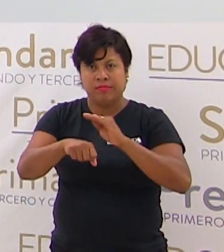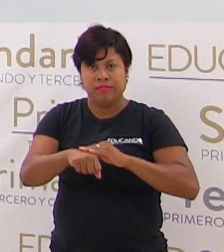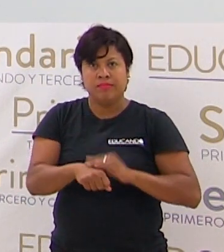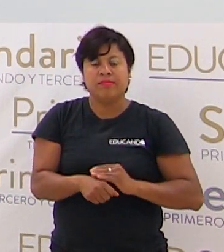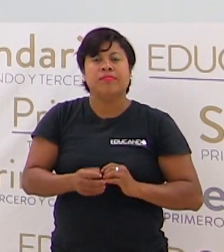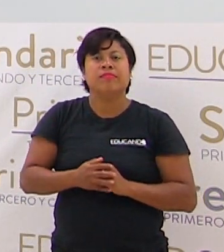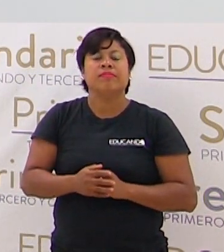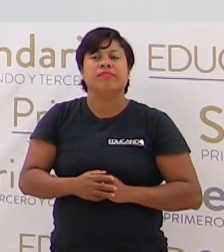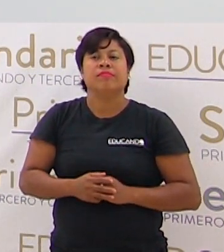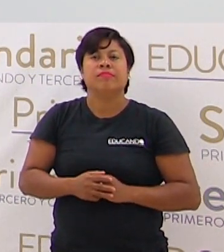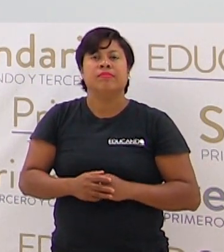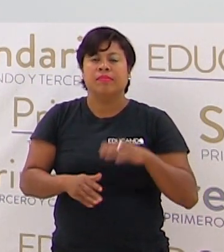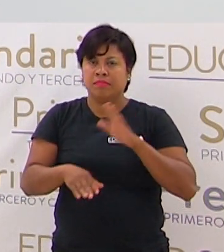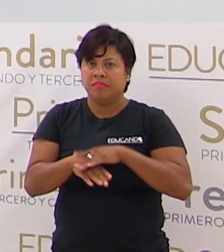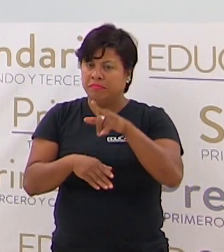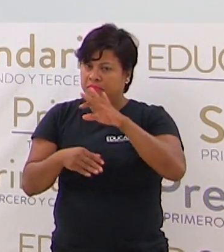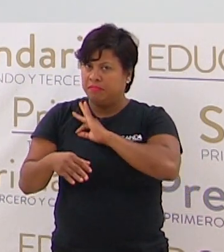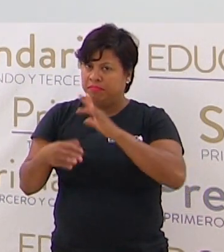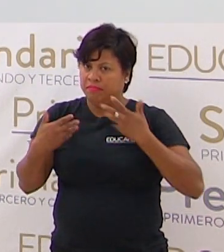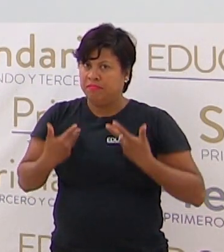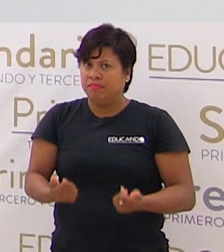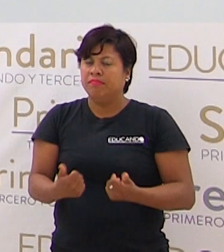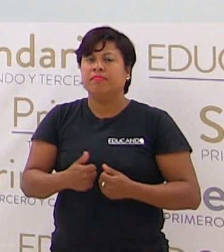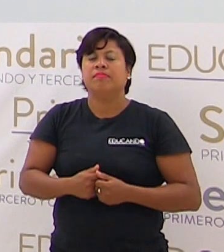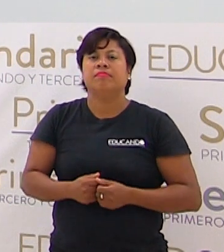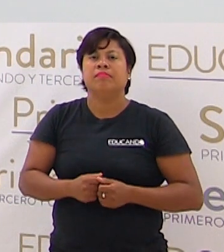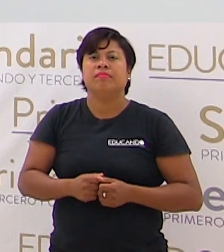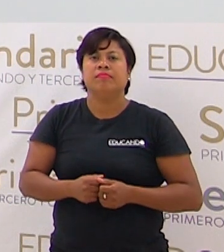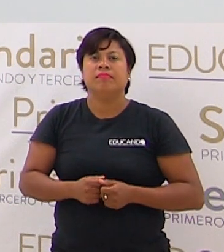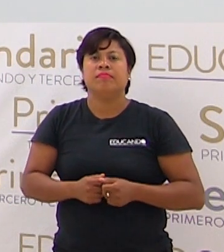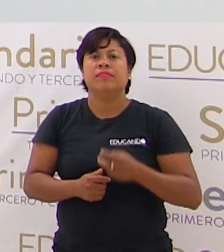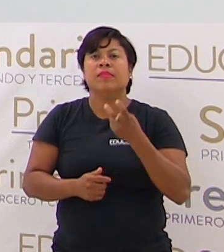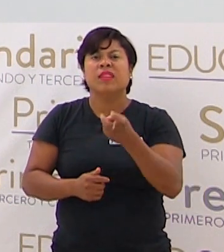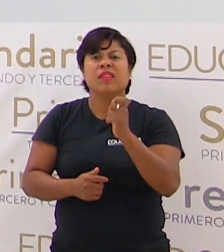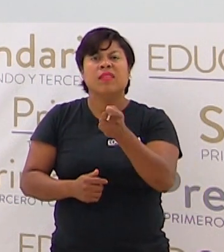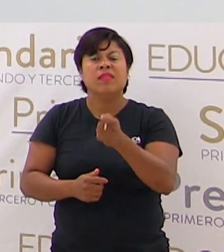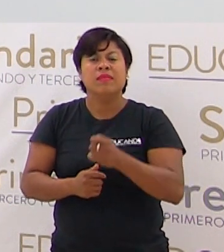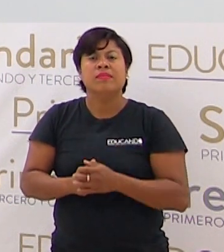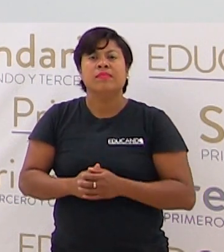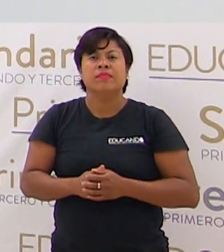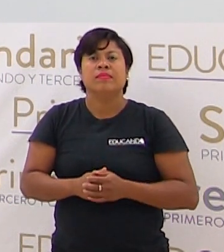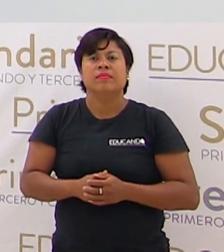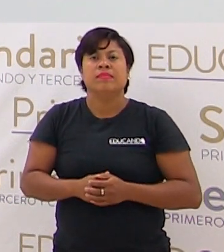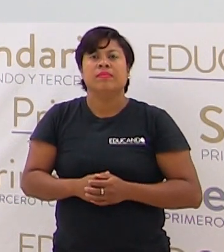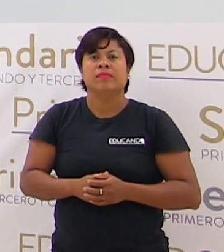ponerlo más entendible, se refiere,